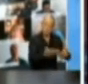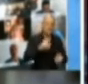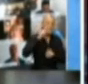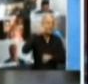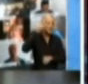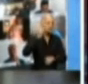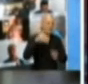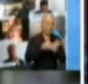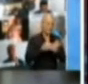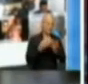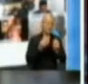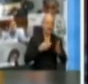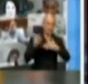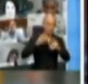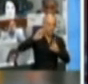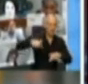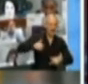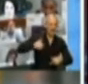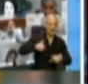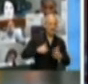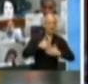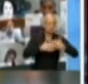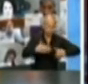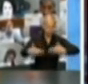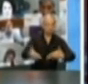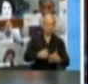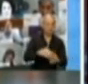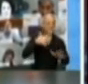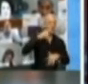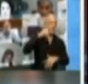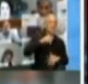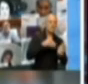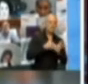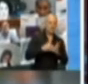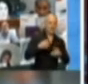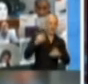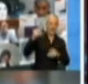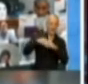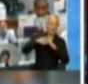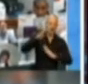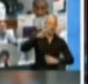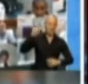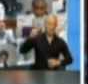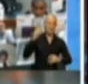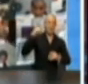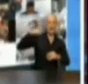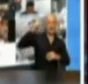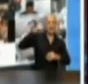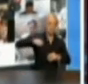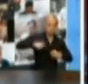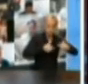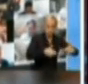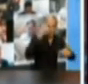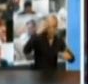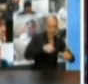de ejercicio de la medicina. Hemos regularizado el tema de la posibilidad de atención a distancia de los médicos y de los psicólogos en lo que